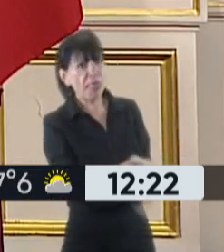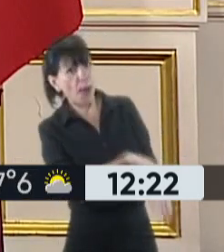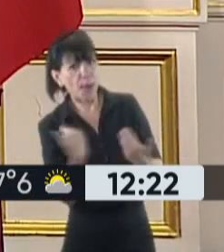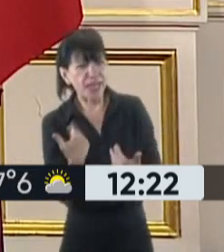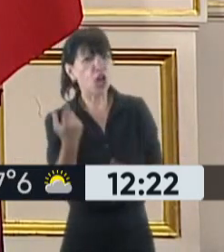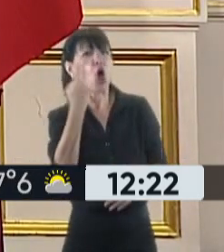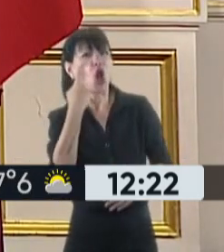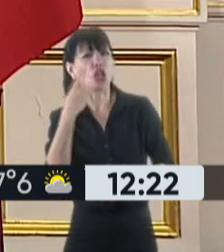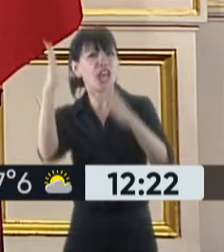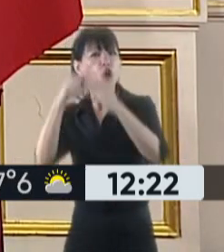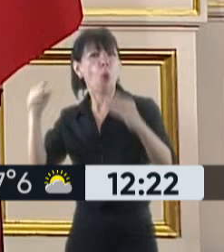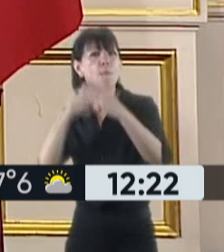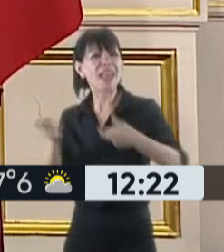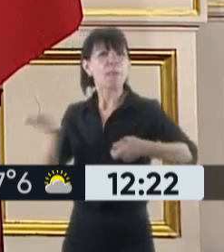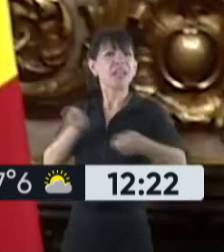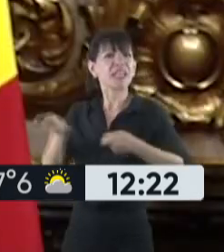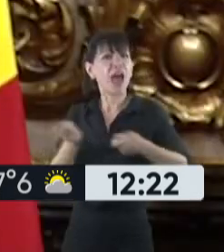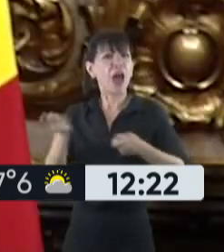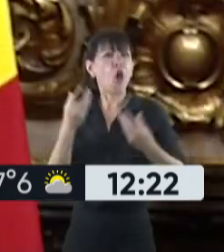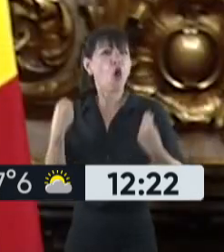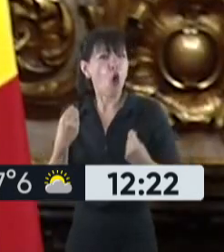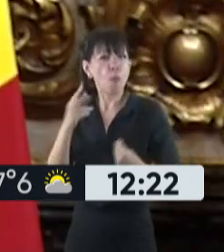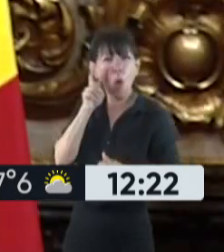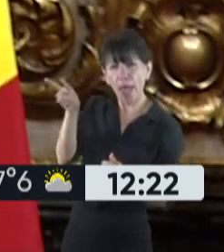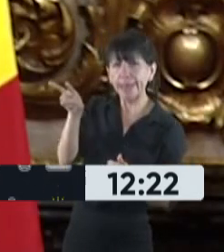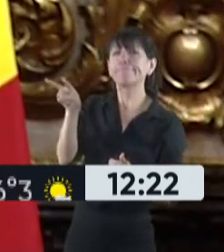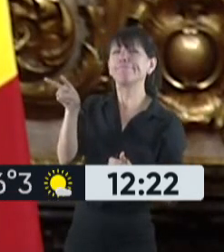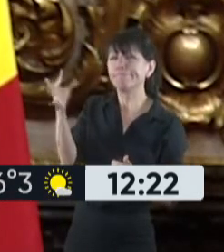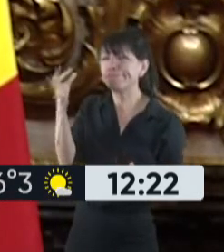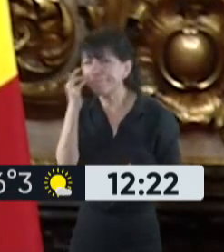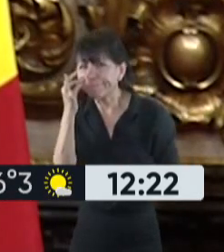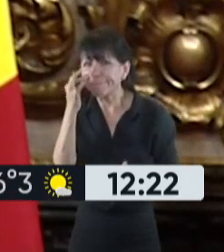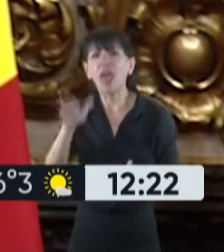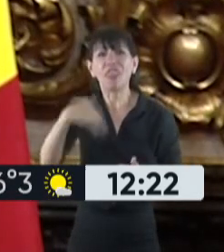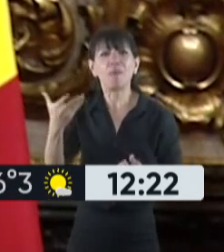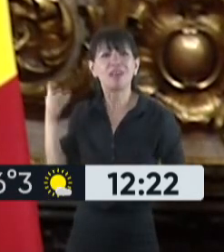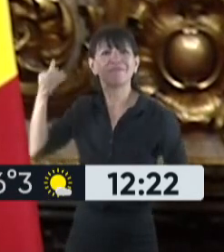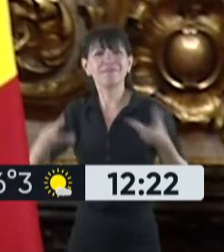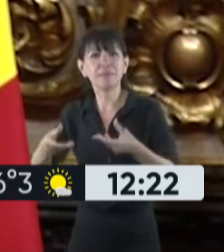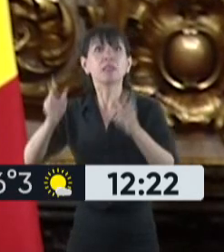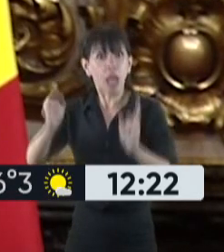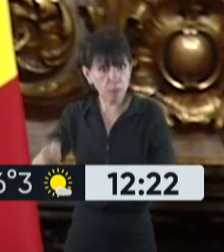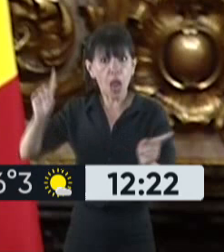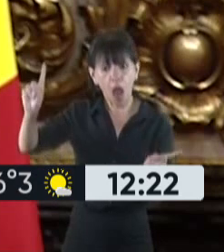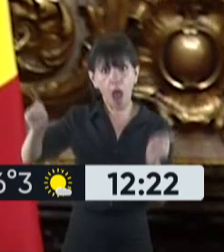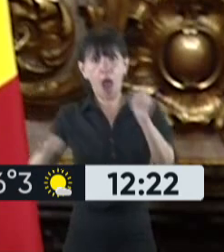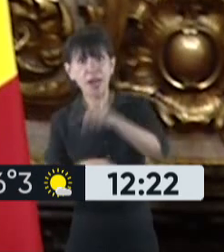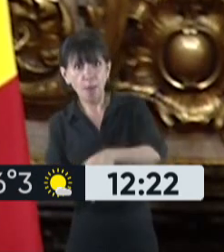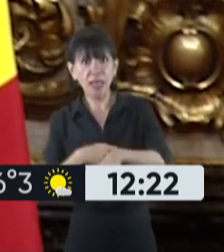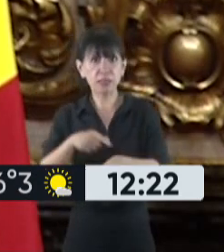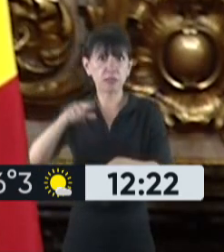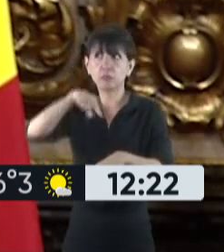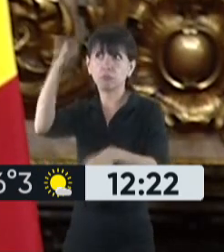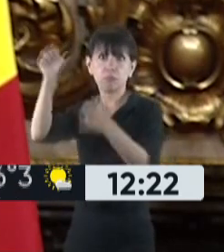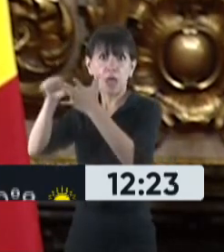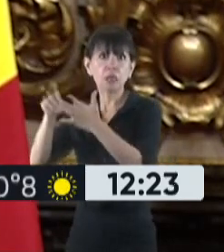el mercado y a realizar inversiones. Pero es válido al revés. En todas partes del